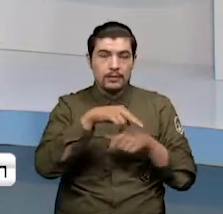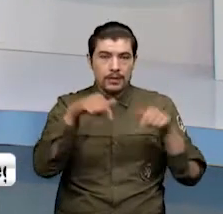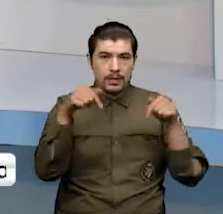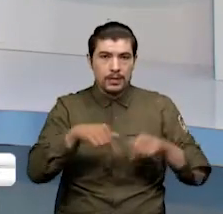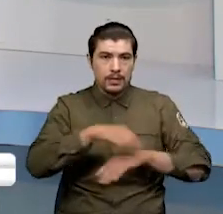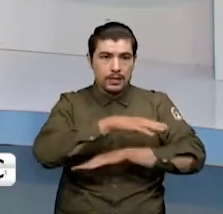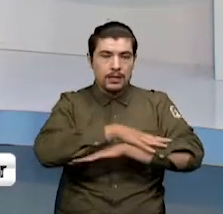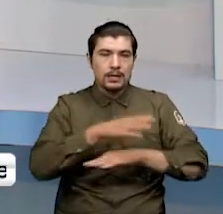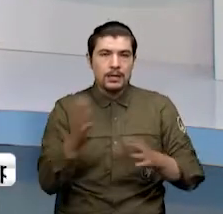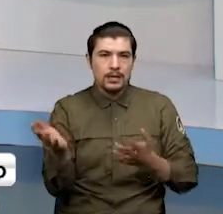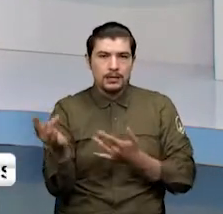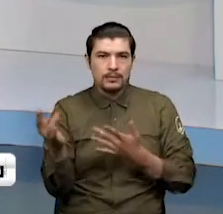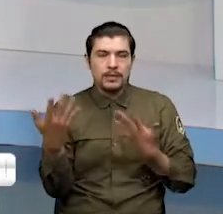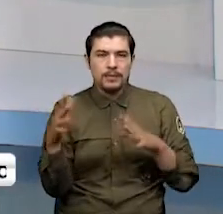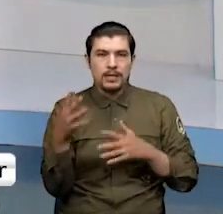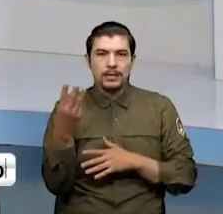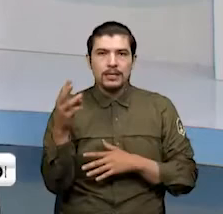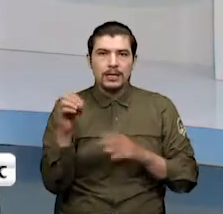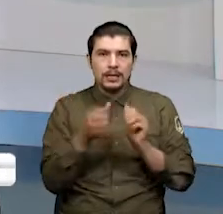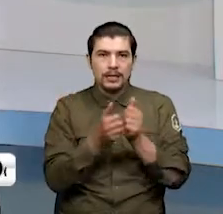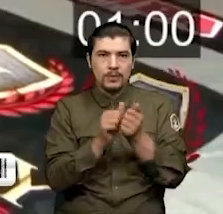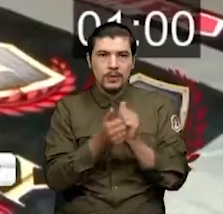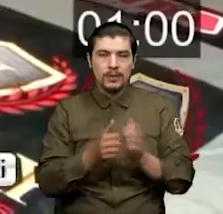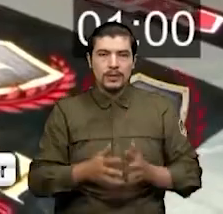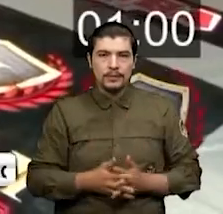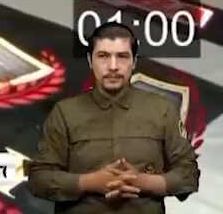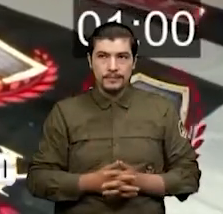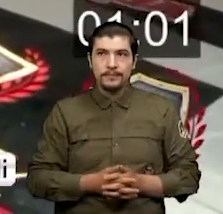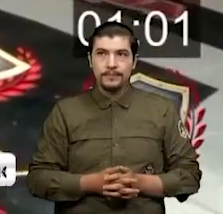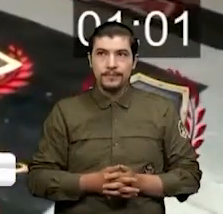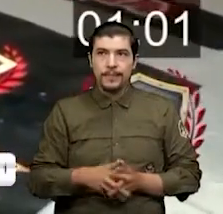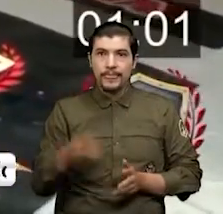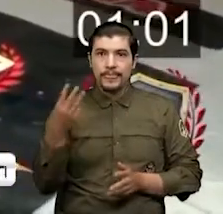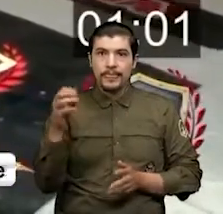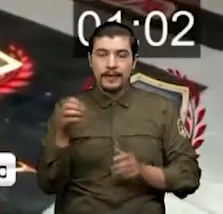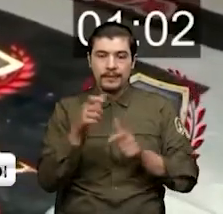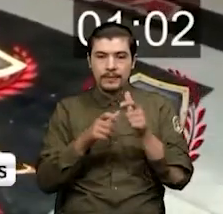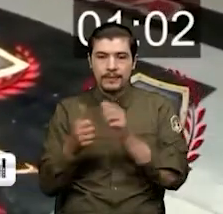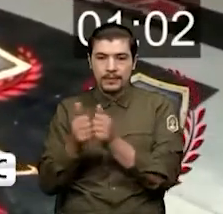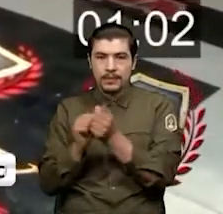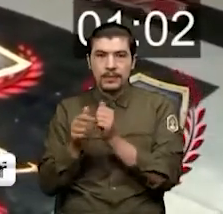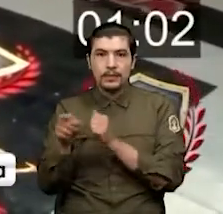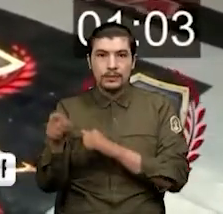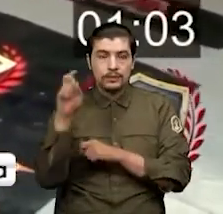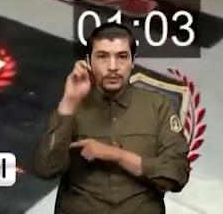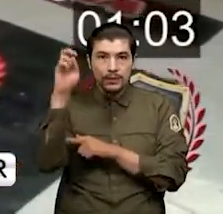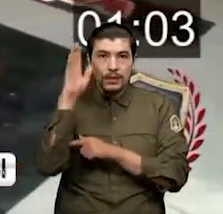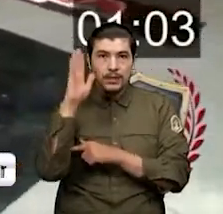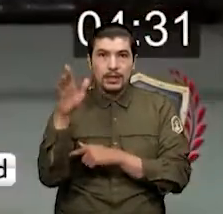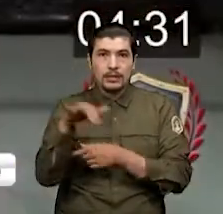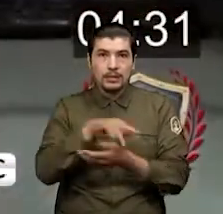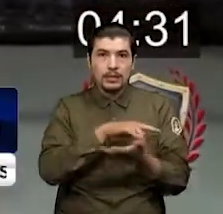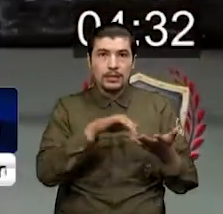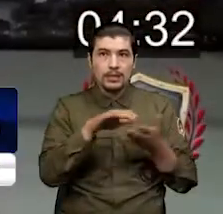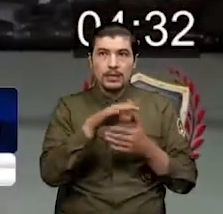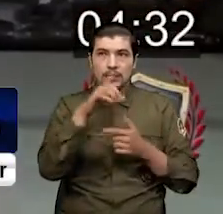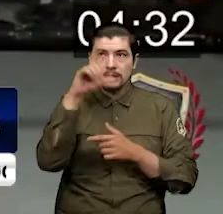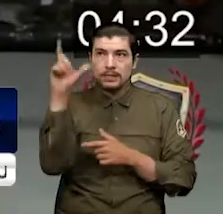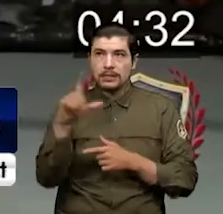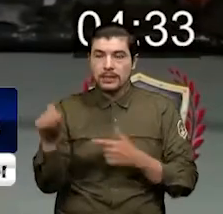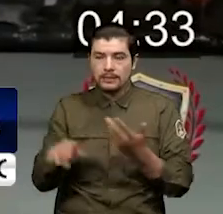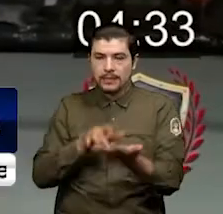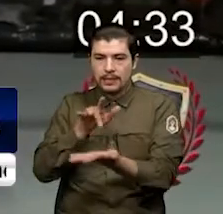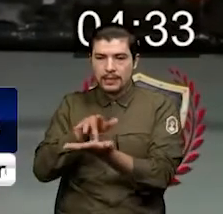donde se esperan 30 deportistas 30 deportistas de norte de santander santander y césar estarán